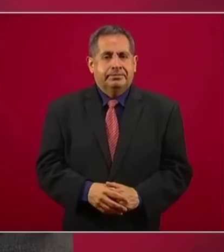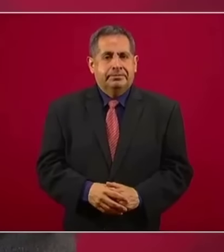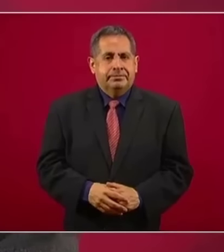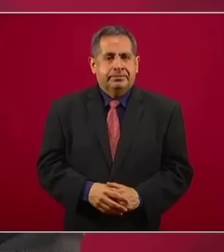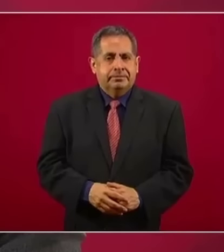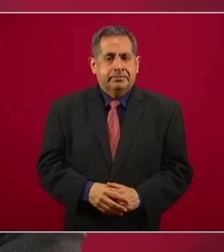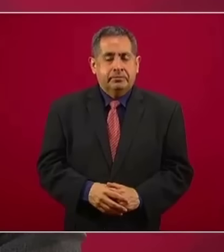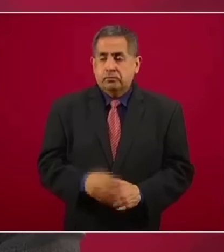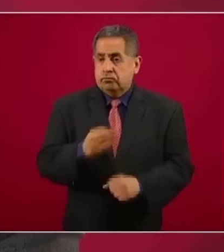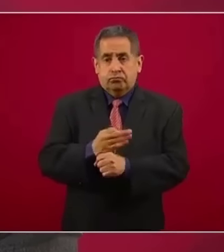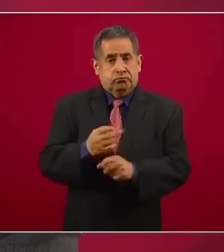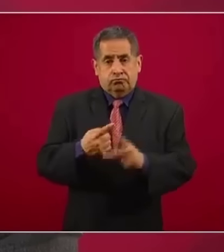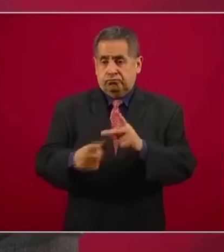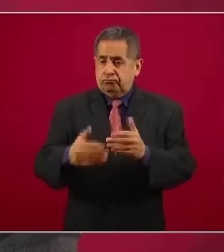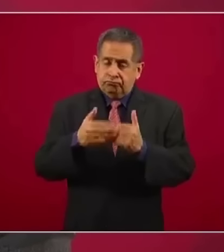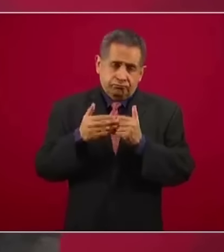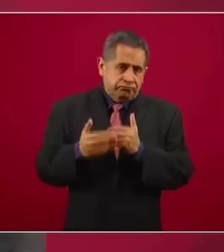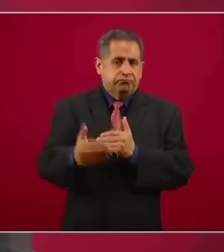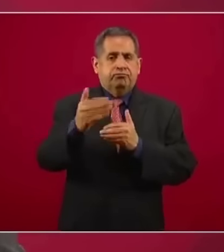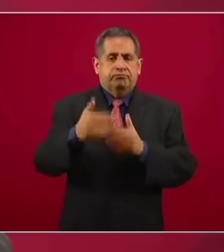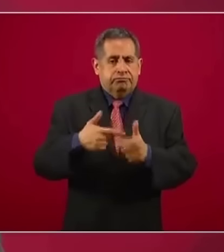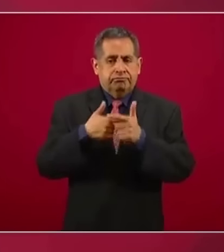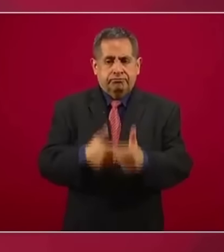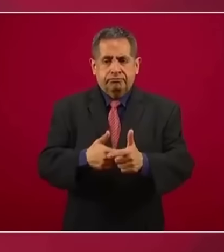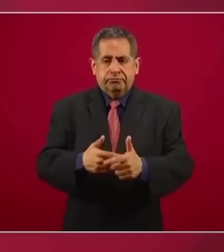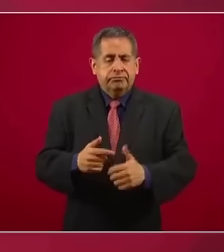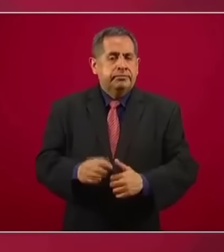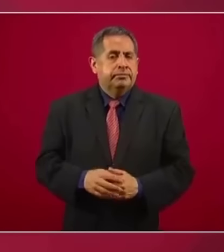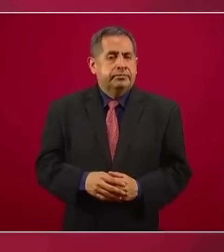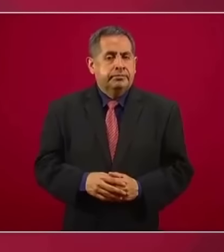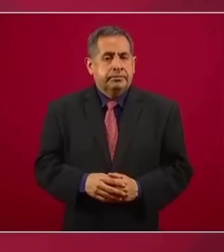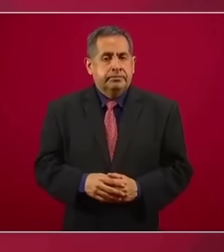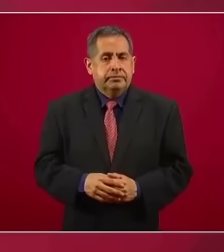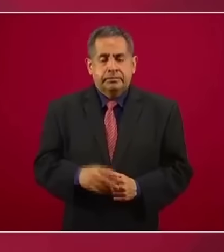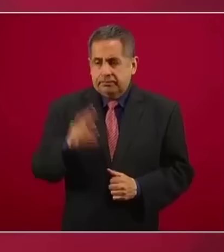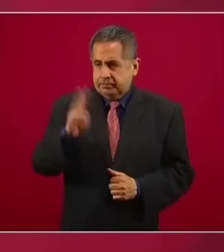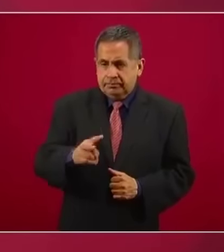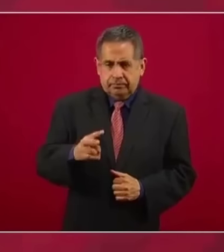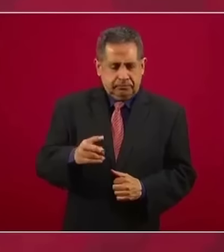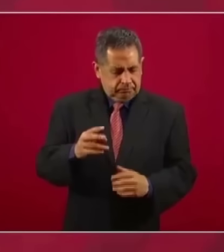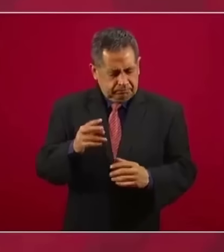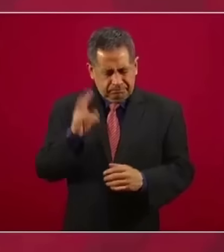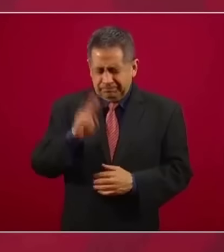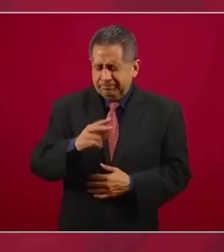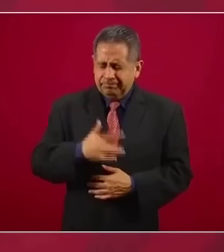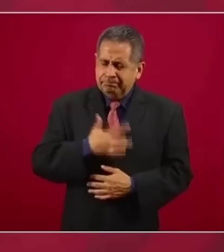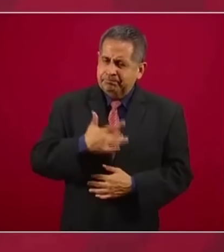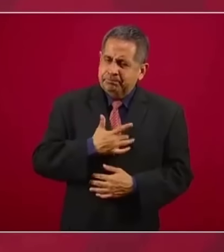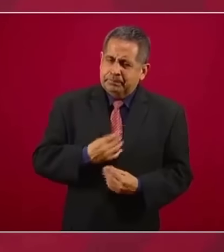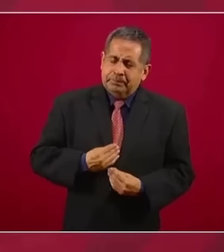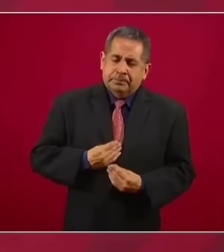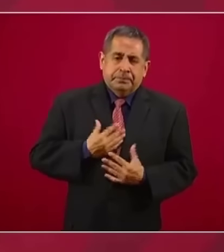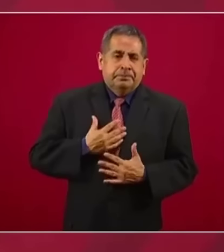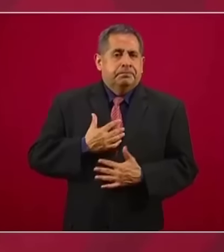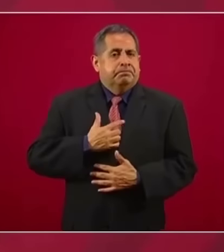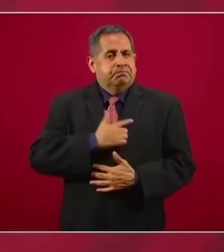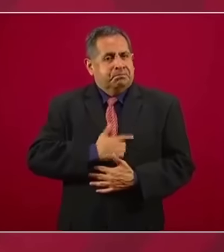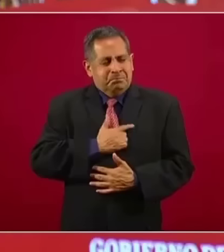Vamos adelante y me da mucho gusto que, a